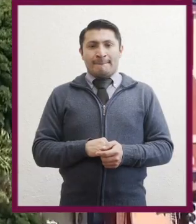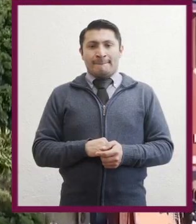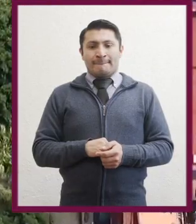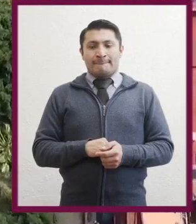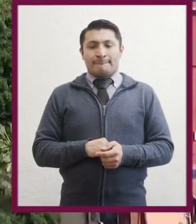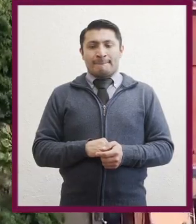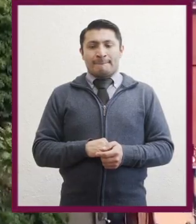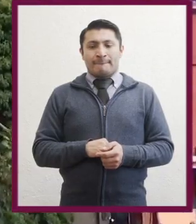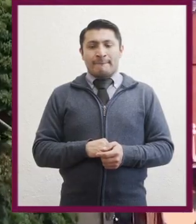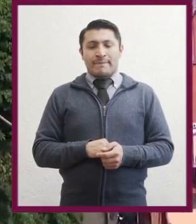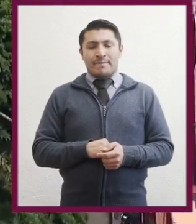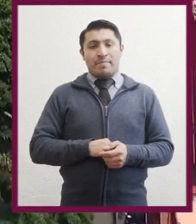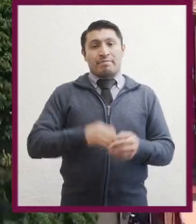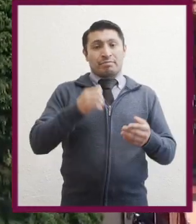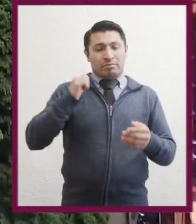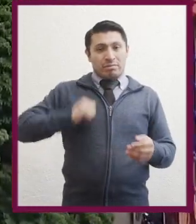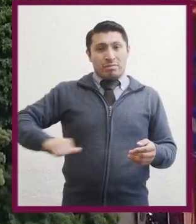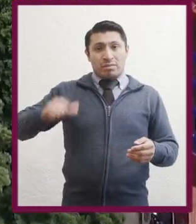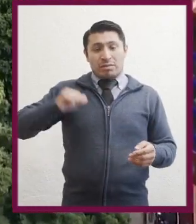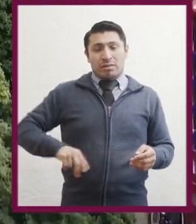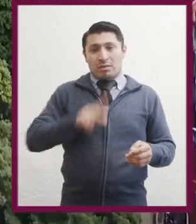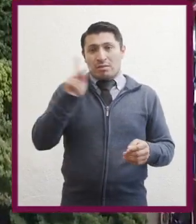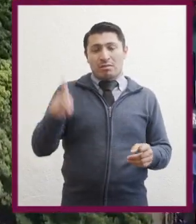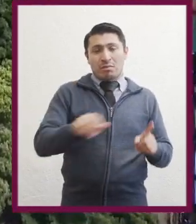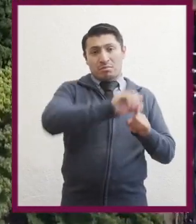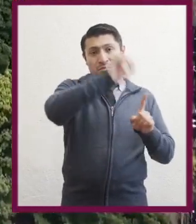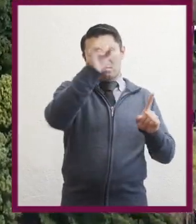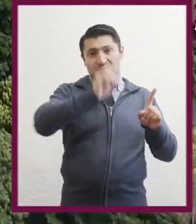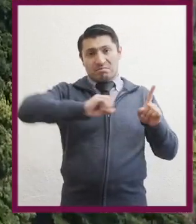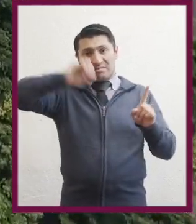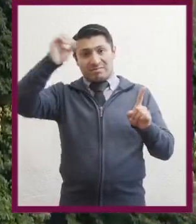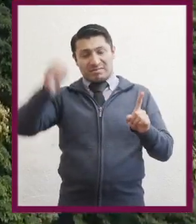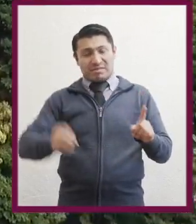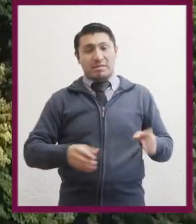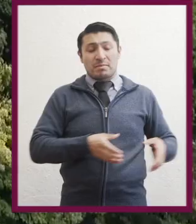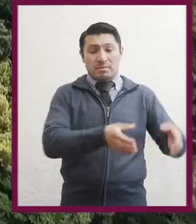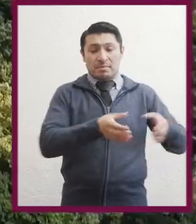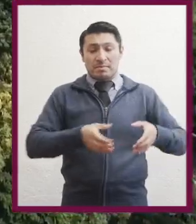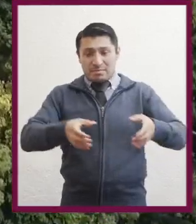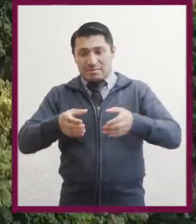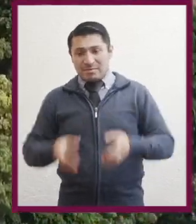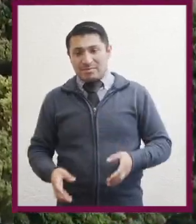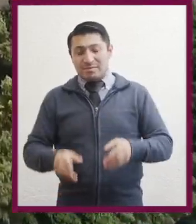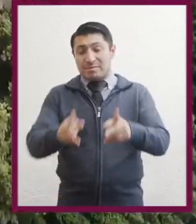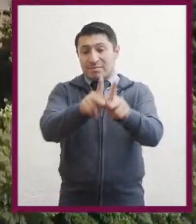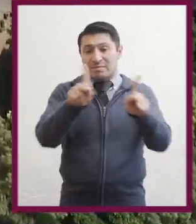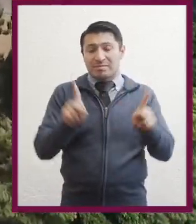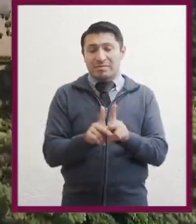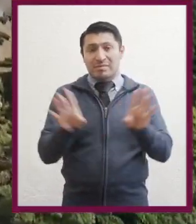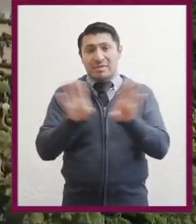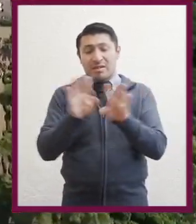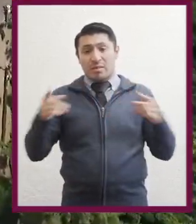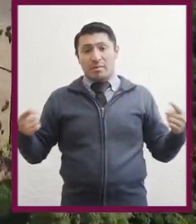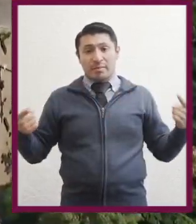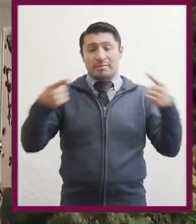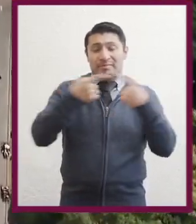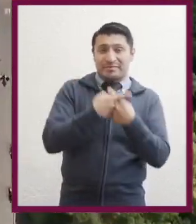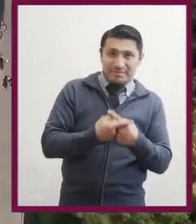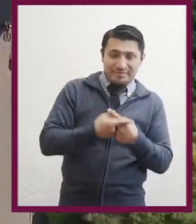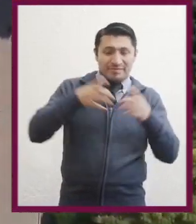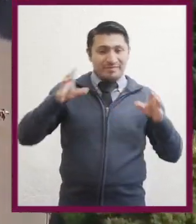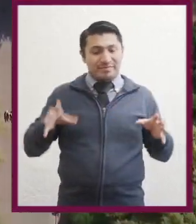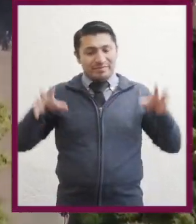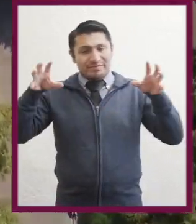El trazo desordenado del antiguo pueblo, con sus callejones y placitas, contrasta con la cuadrícula de la vecina Colonia